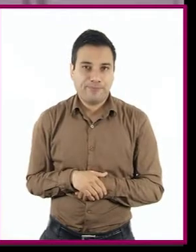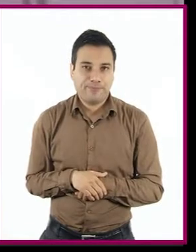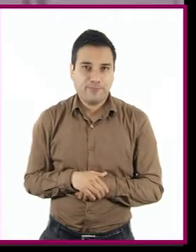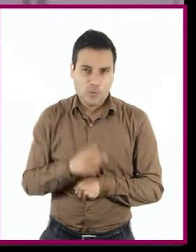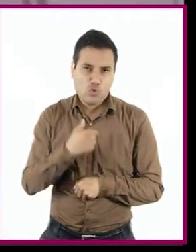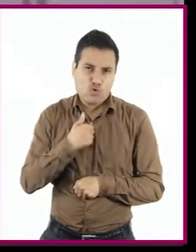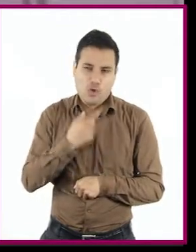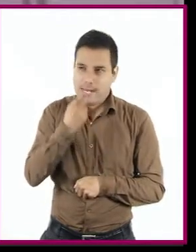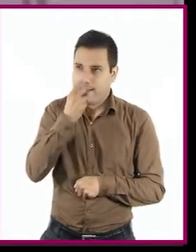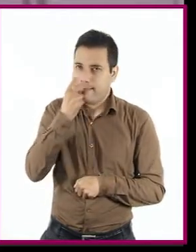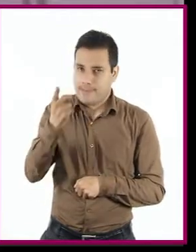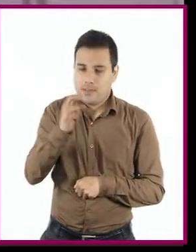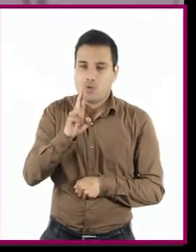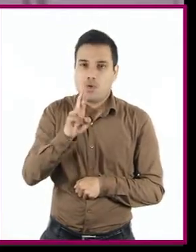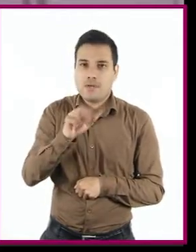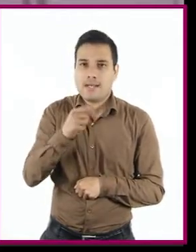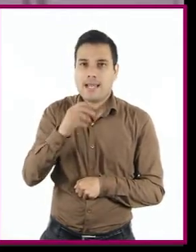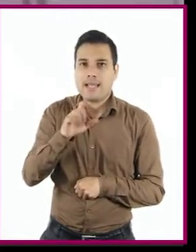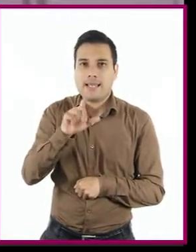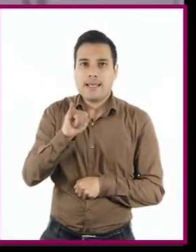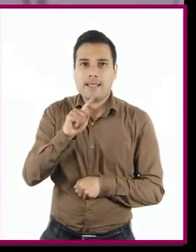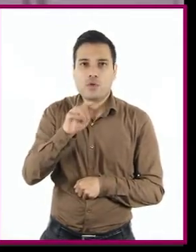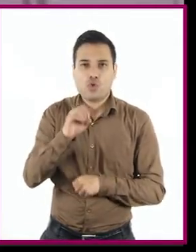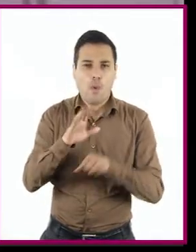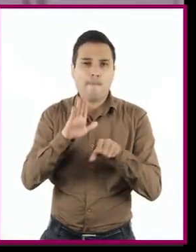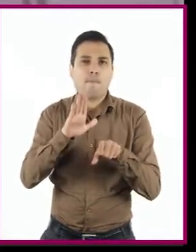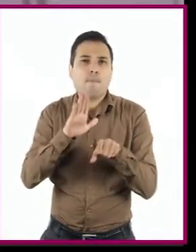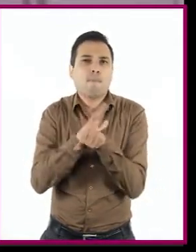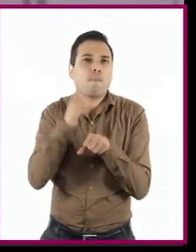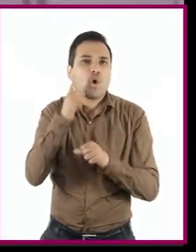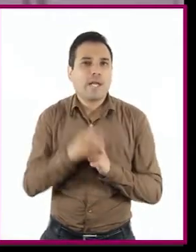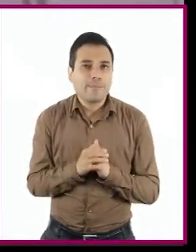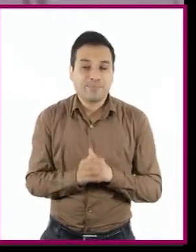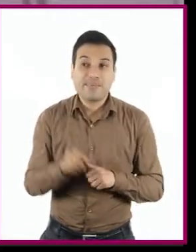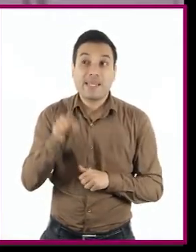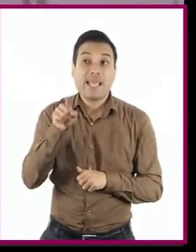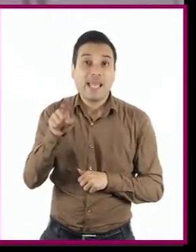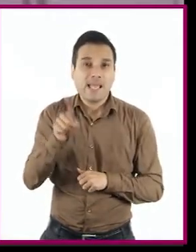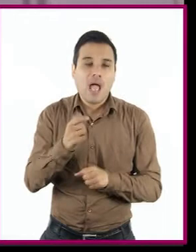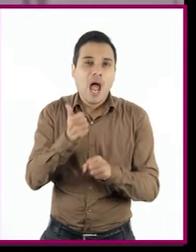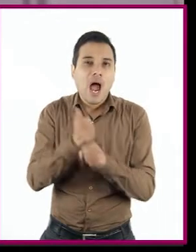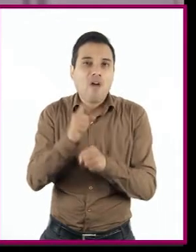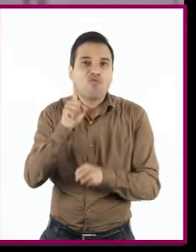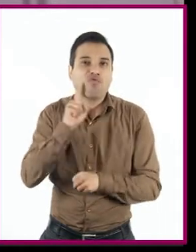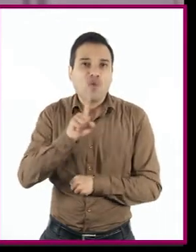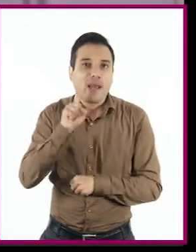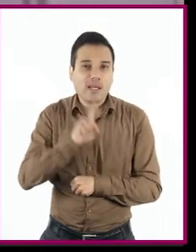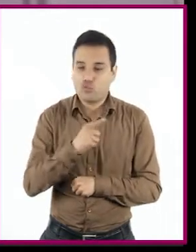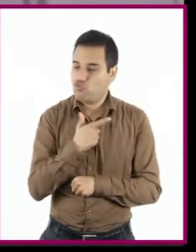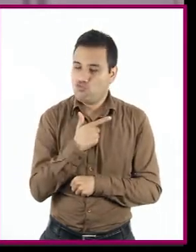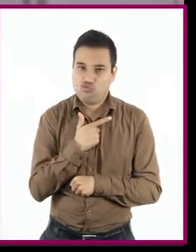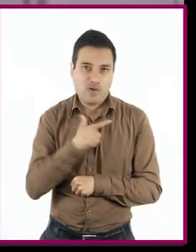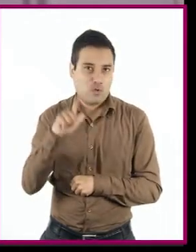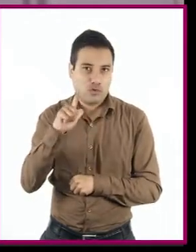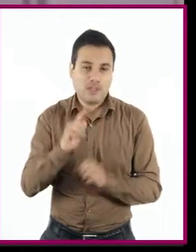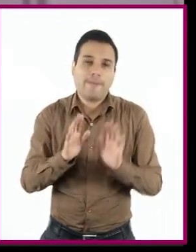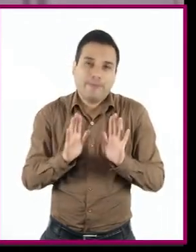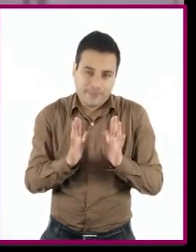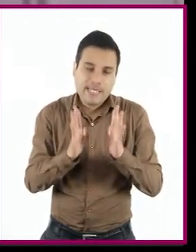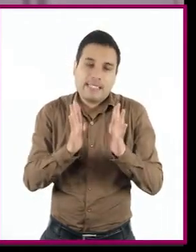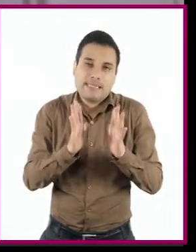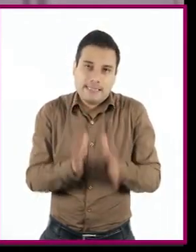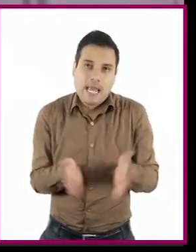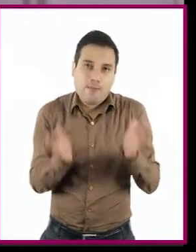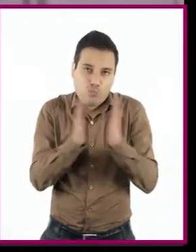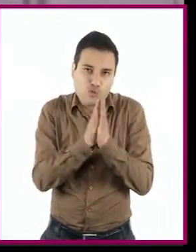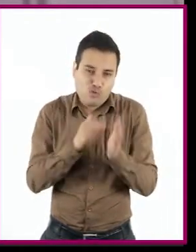decía Raquelito. Le decía así porque no le gustaba que le dijera abuela ni abuelita. Pero bueno, ahora que ya no está,